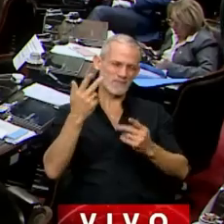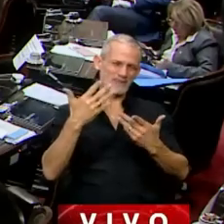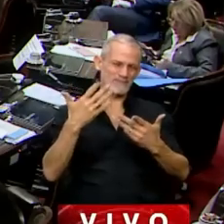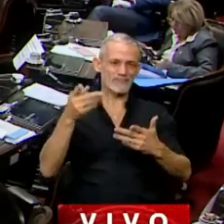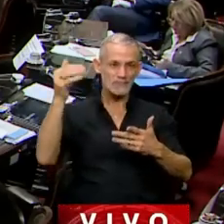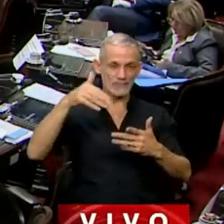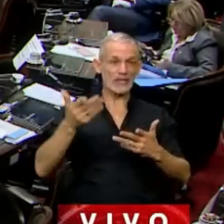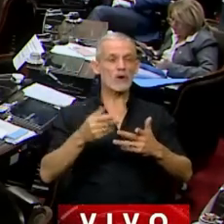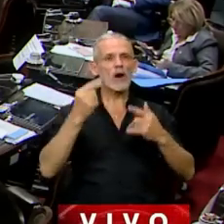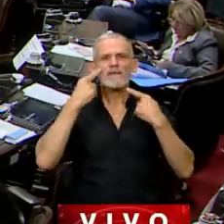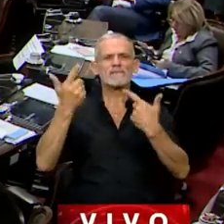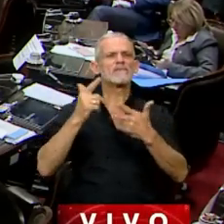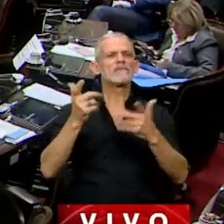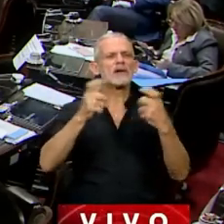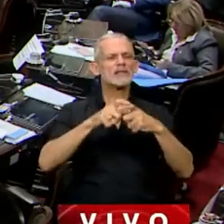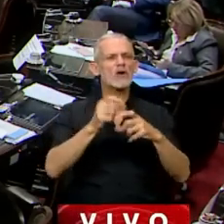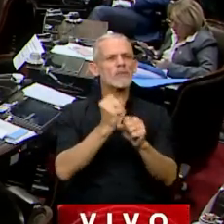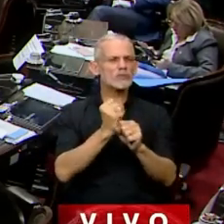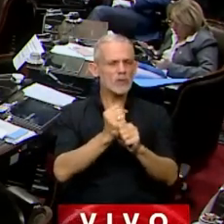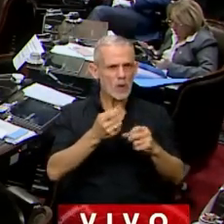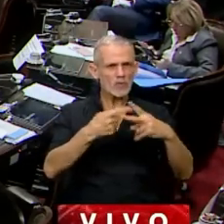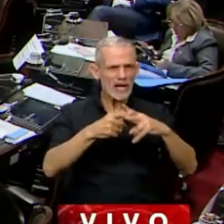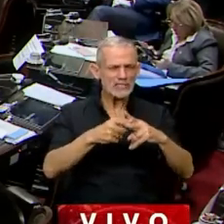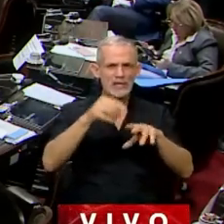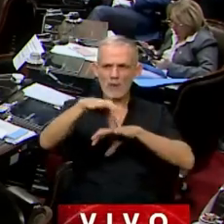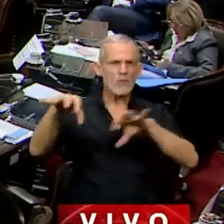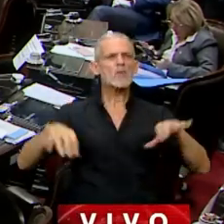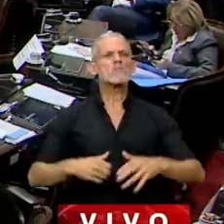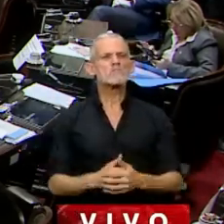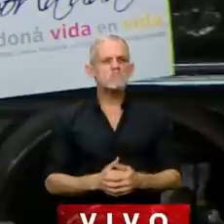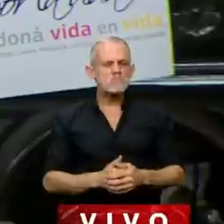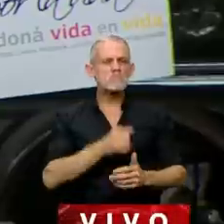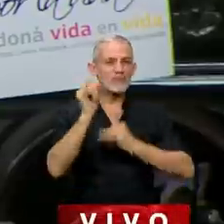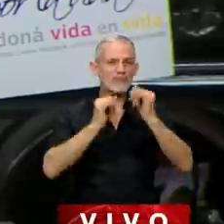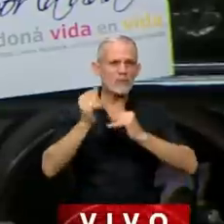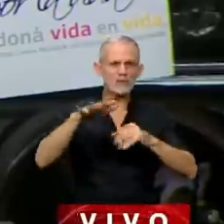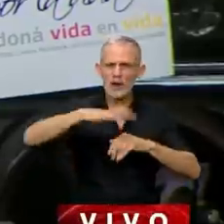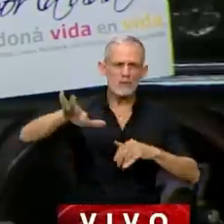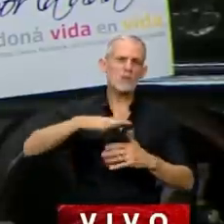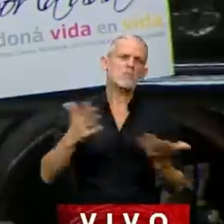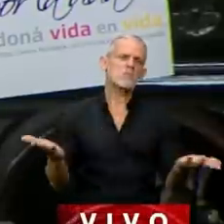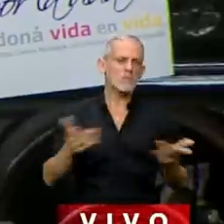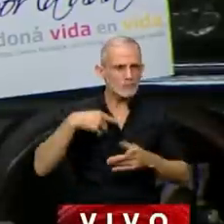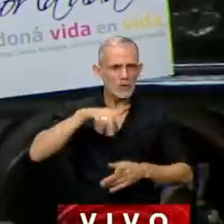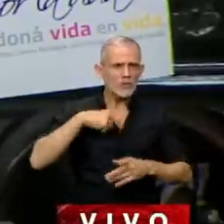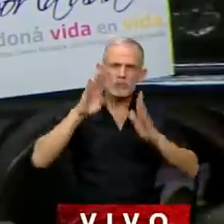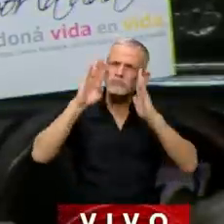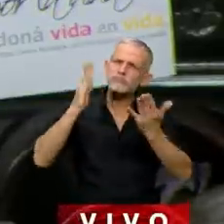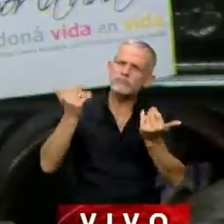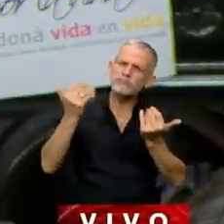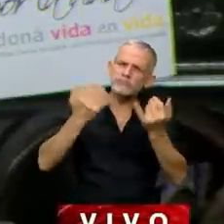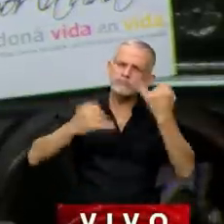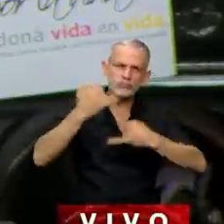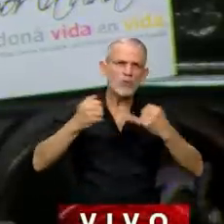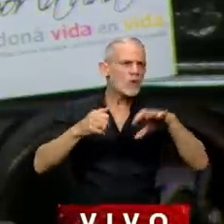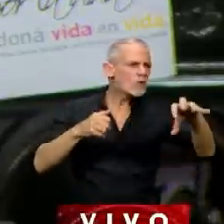lugar, el trabajo de la comisión en los talleres y los espacios informativos que tuvimos. Nosotros hemos escuchado a